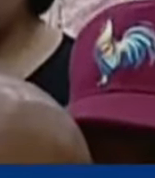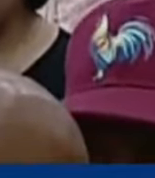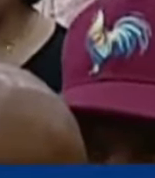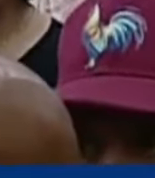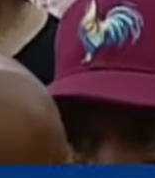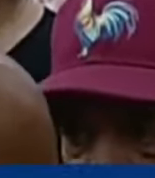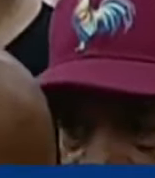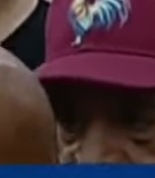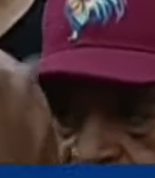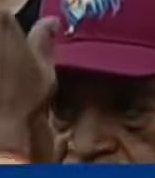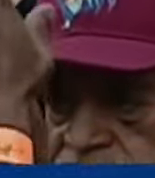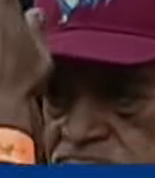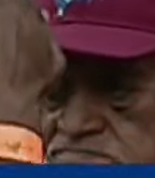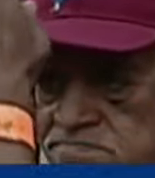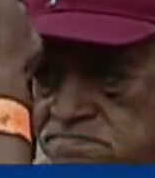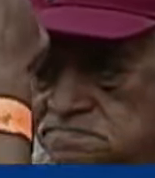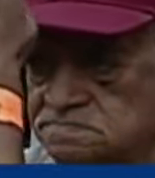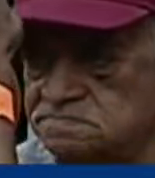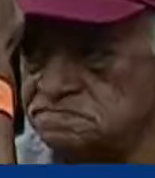Porque el comandante Chávez